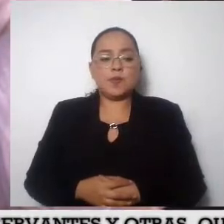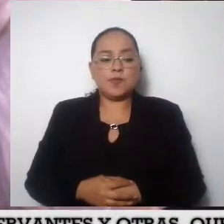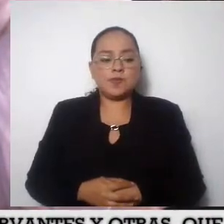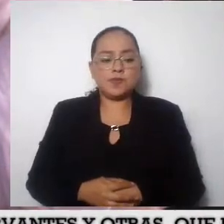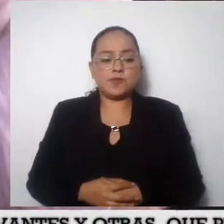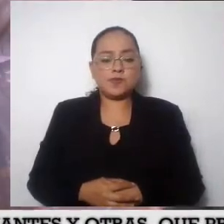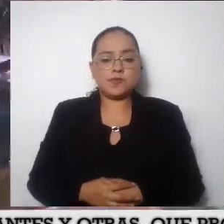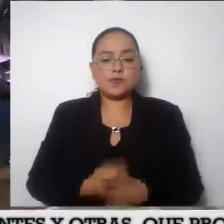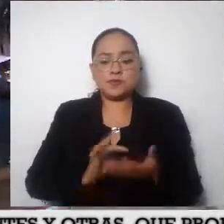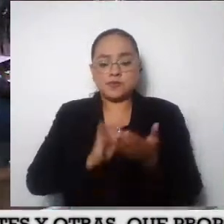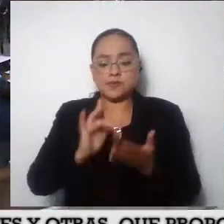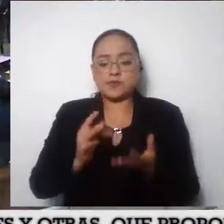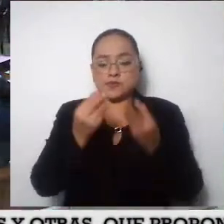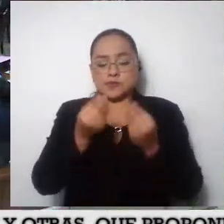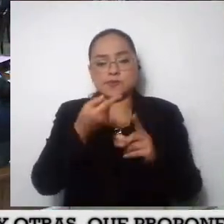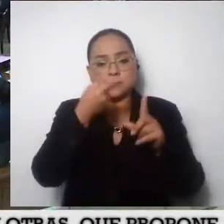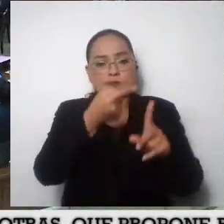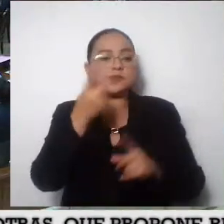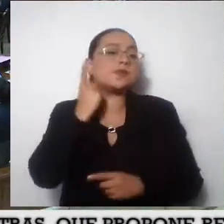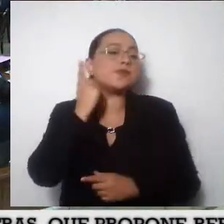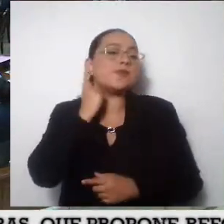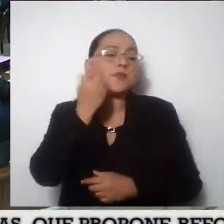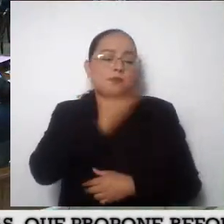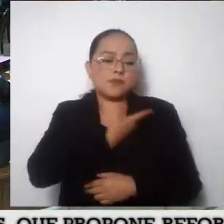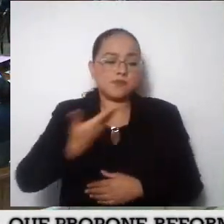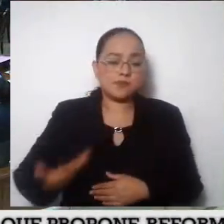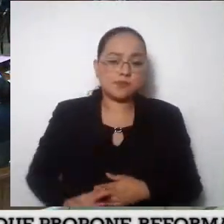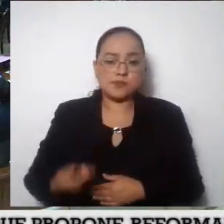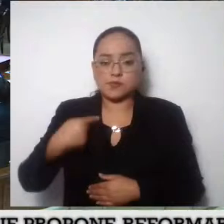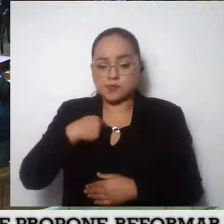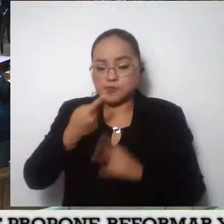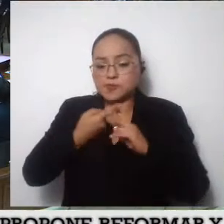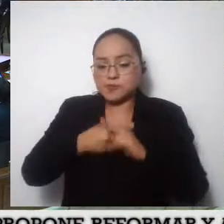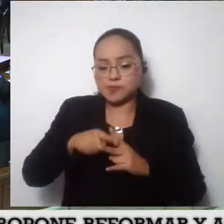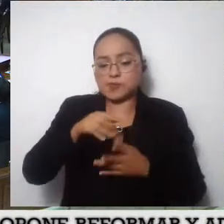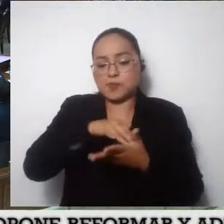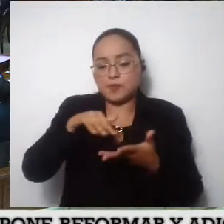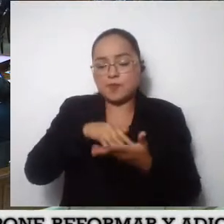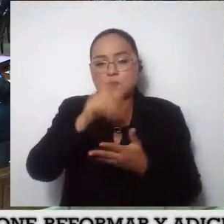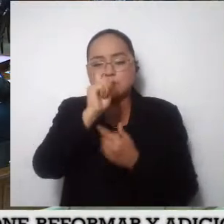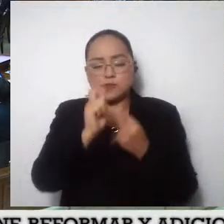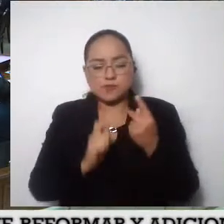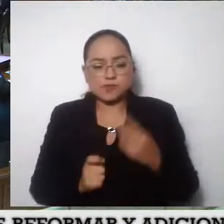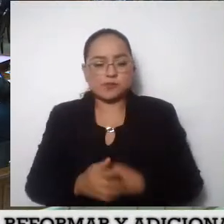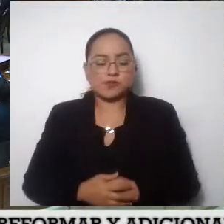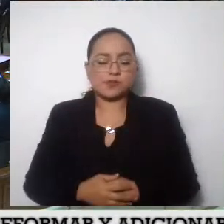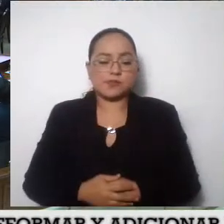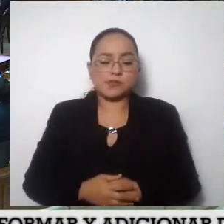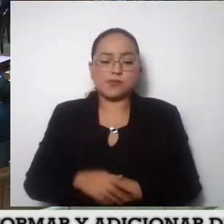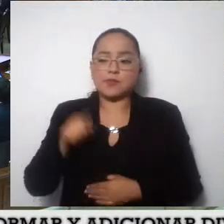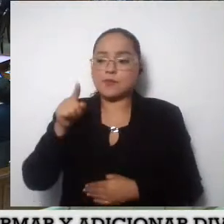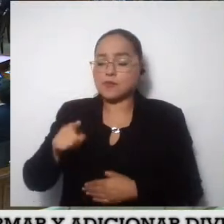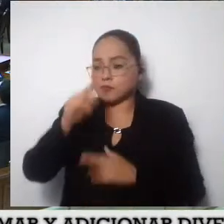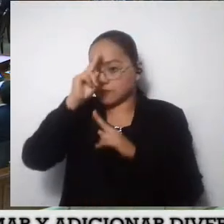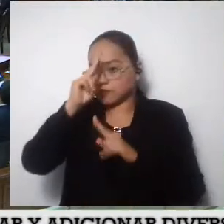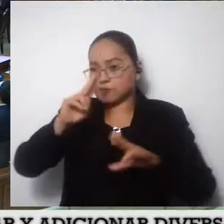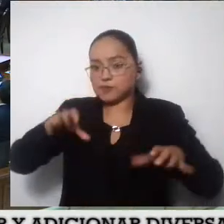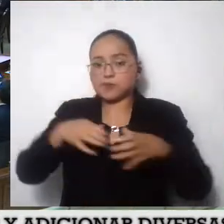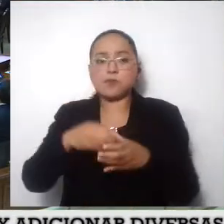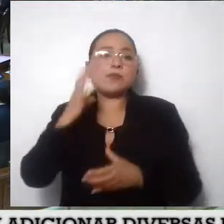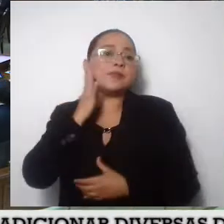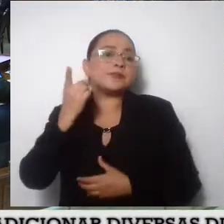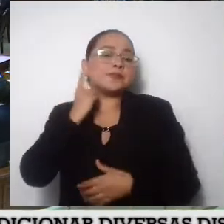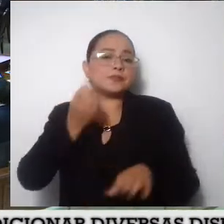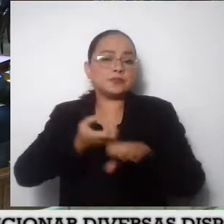Muchas gracias, diputado presidente. Procedo a dar lectura al documento. Secretarios del Honorable Congreso del Estado de